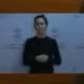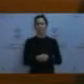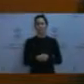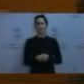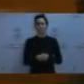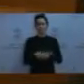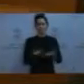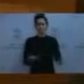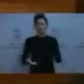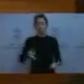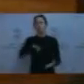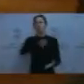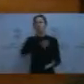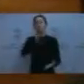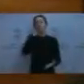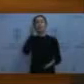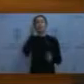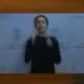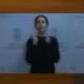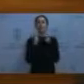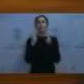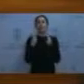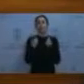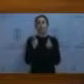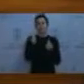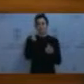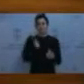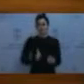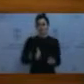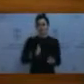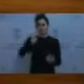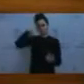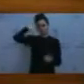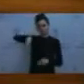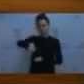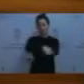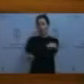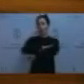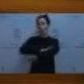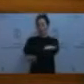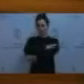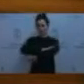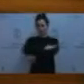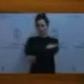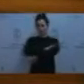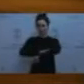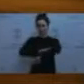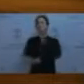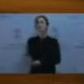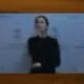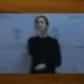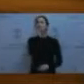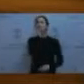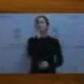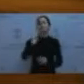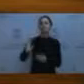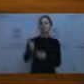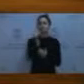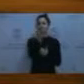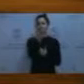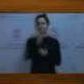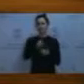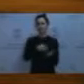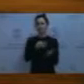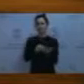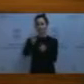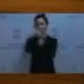Señora diputada, que yo sepa, el presidente o el Gobierno no ha presentado aún el proyecto de